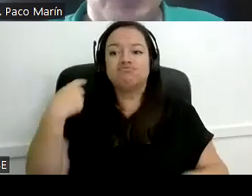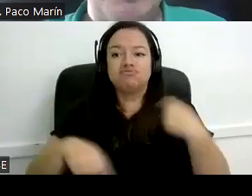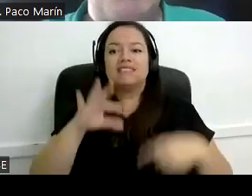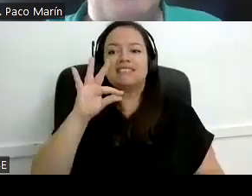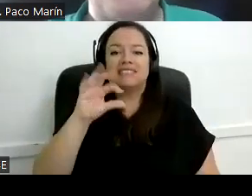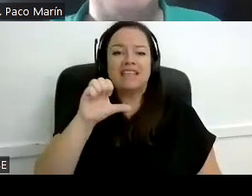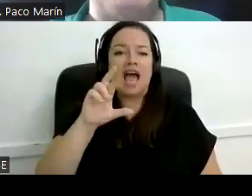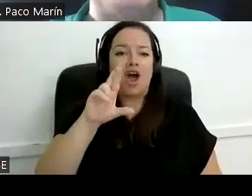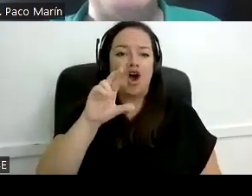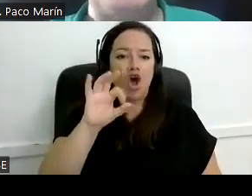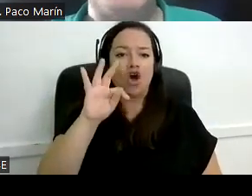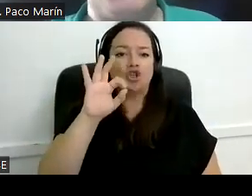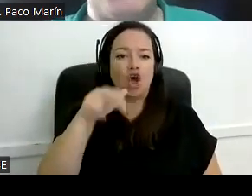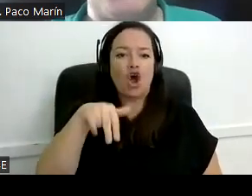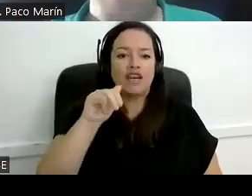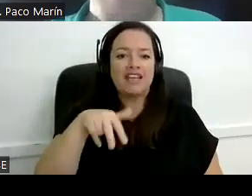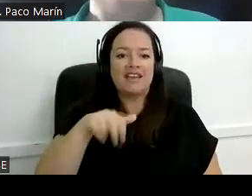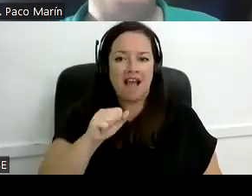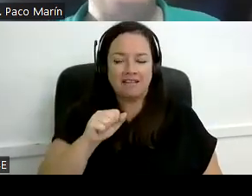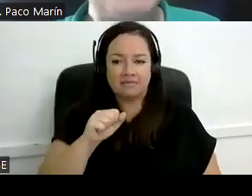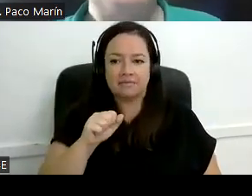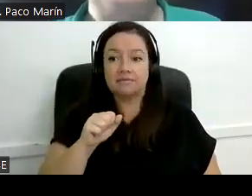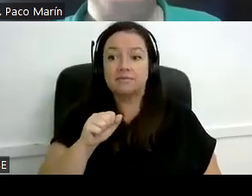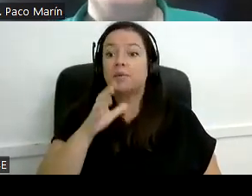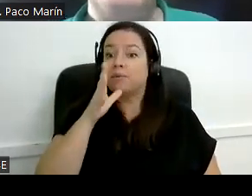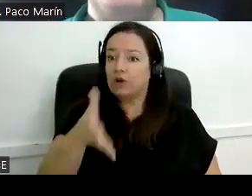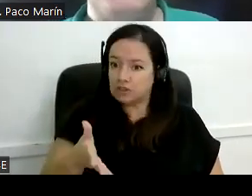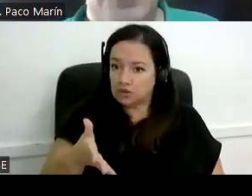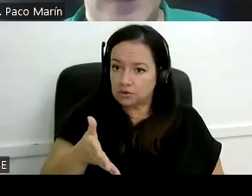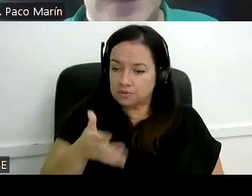produce cuando la flora bacteriana es la adecuada. Por lo tanto,